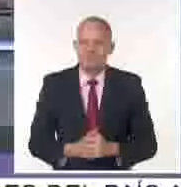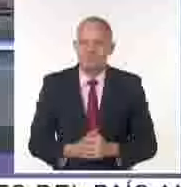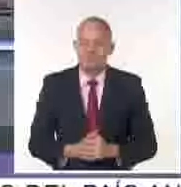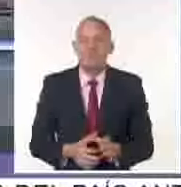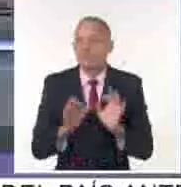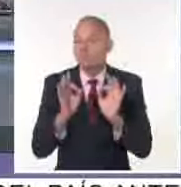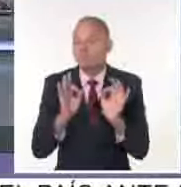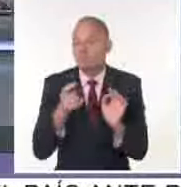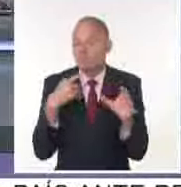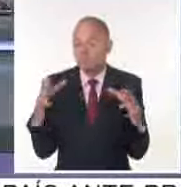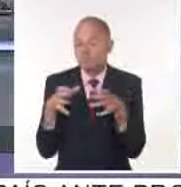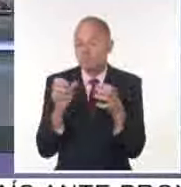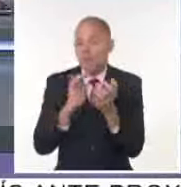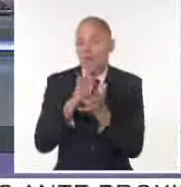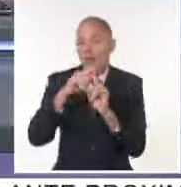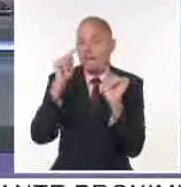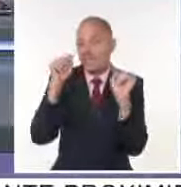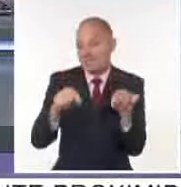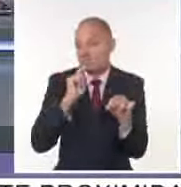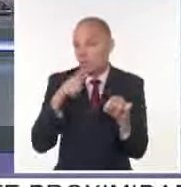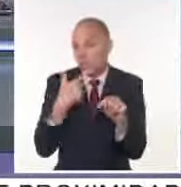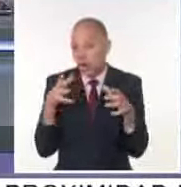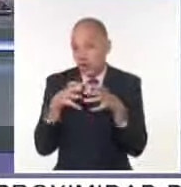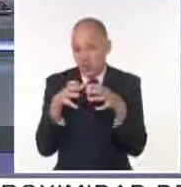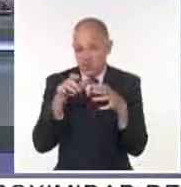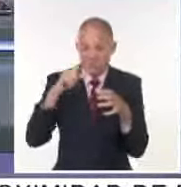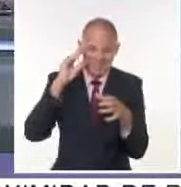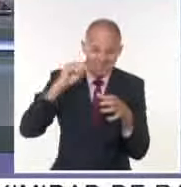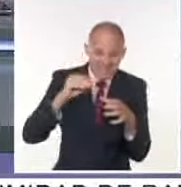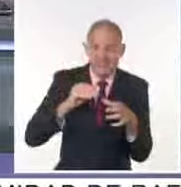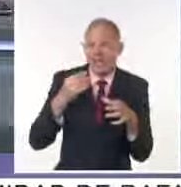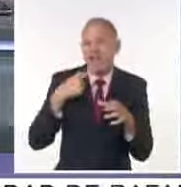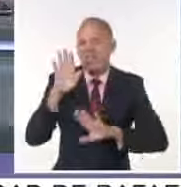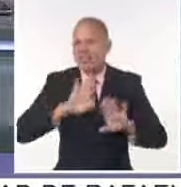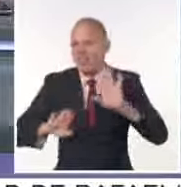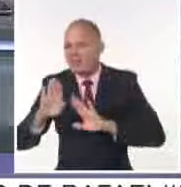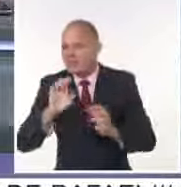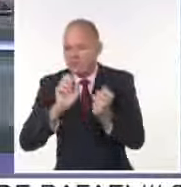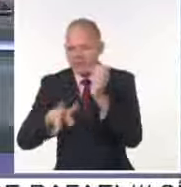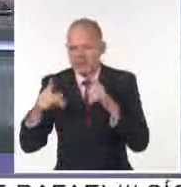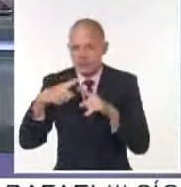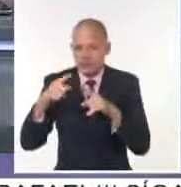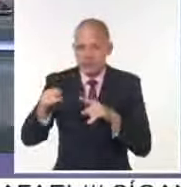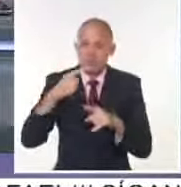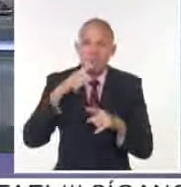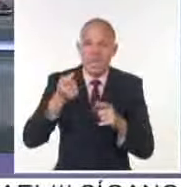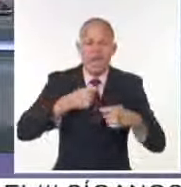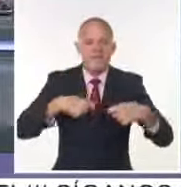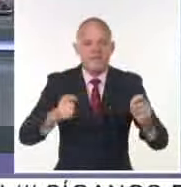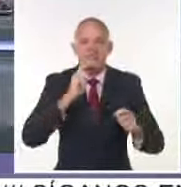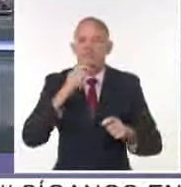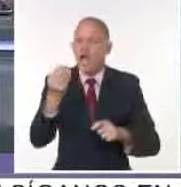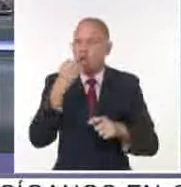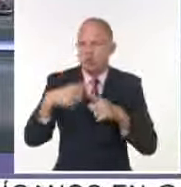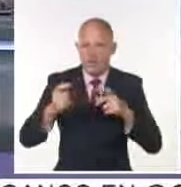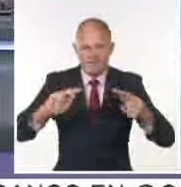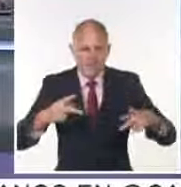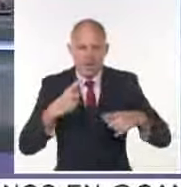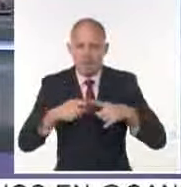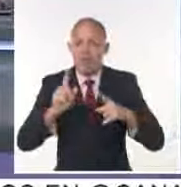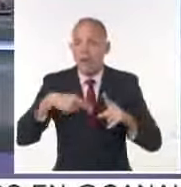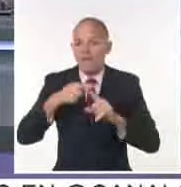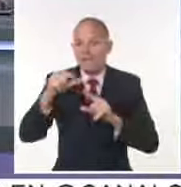defensa provincial de matanzas trabaja en la desobstrucción de tragantes sanjas y alcantarillas la venta de productos agropecuarios la protección de los habitantes en